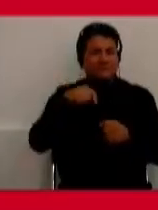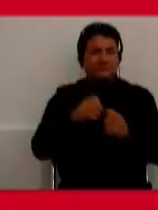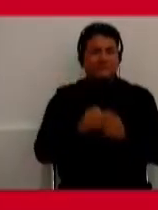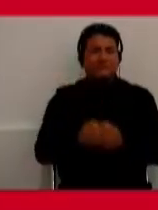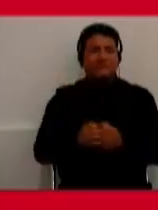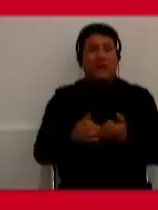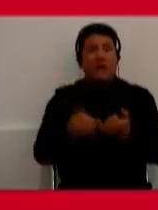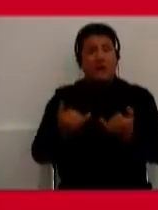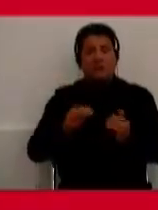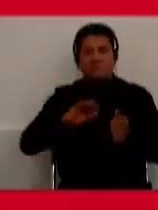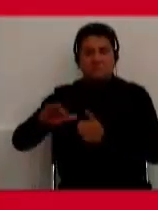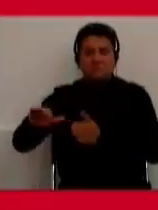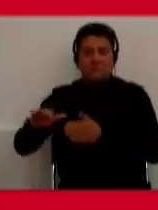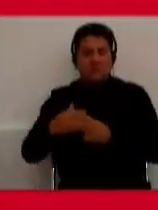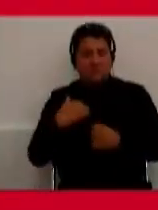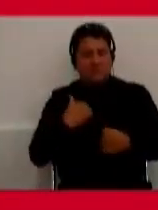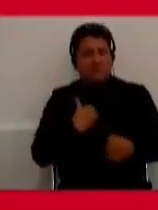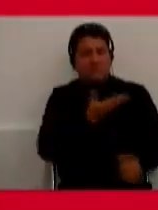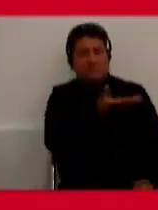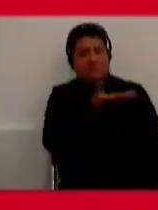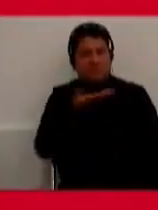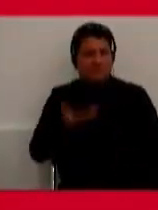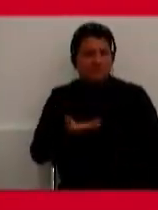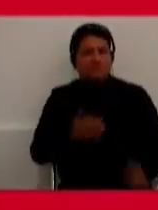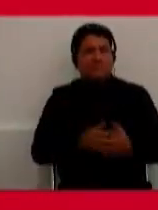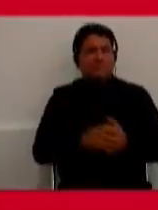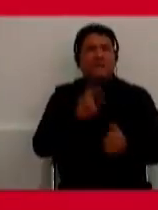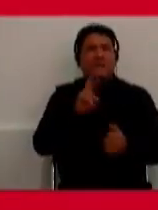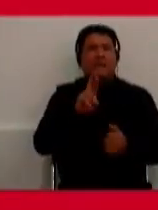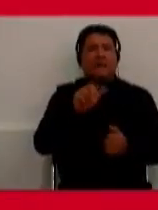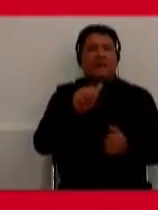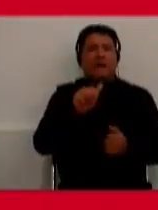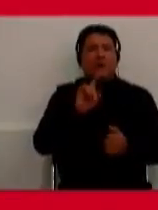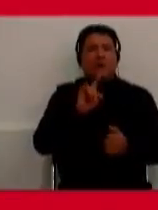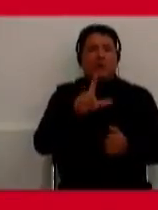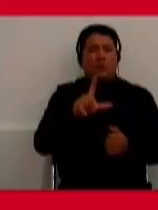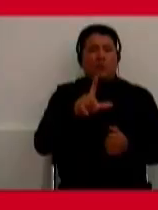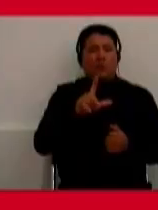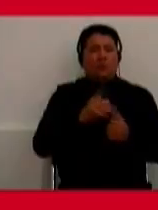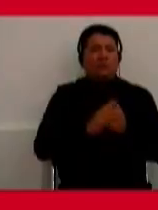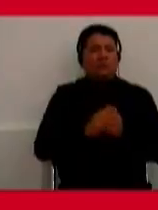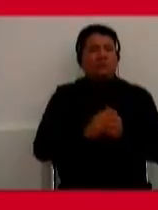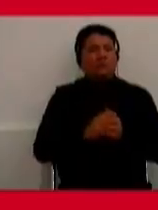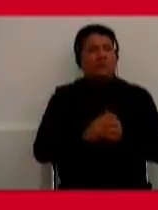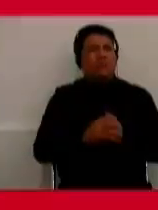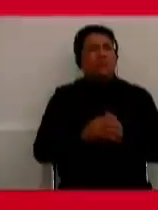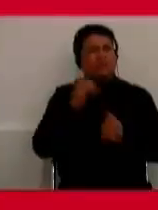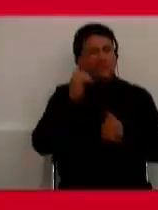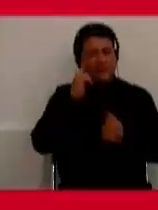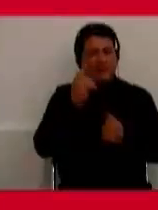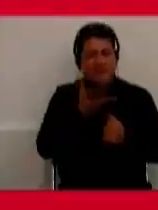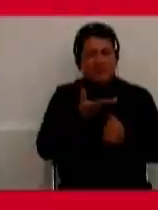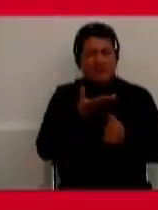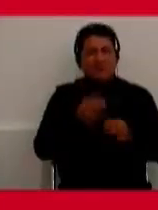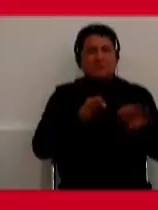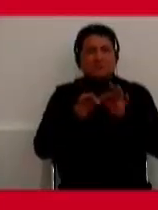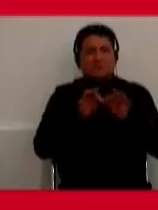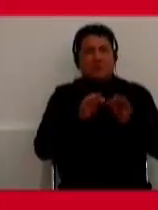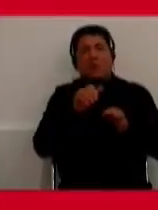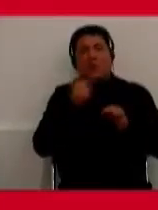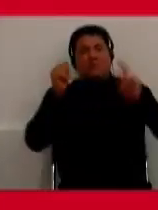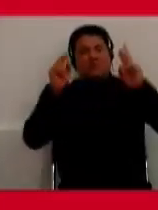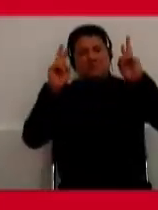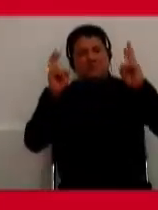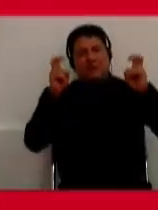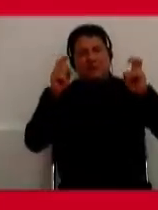continuación, invitamos a Raúl Surichaki con el tema Aplicación de Life of Asset, LOA, a través del método